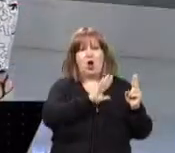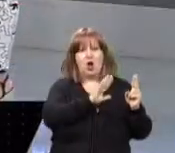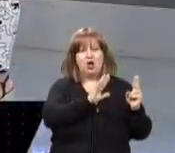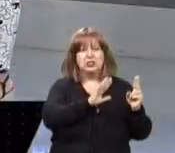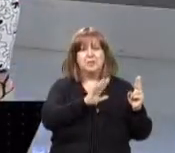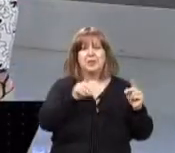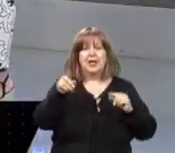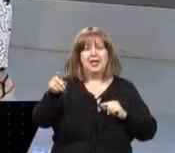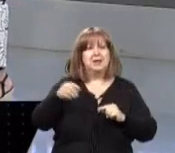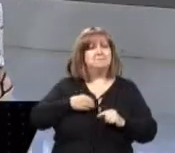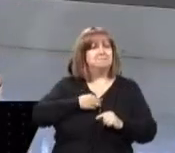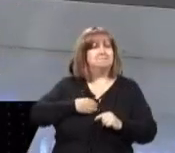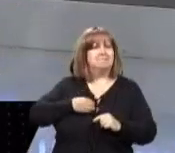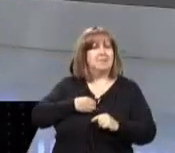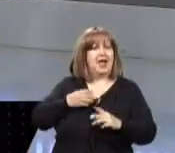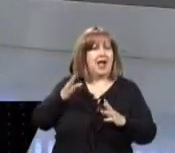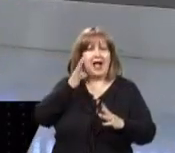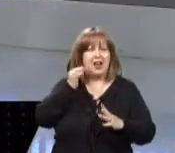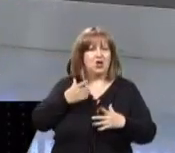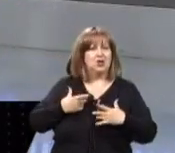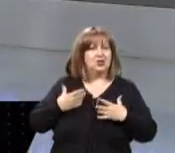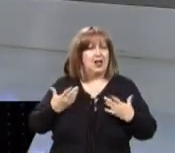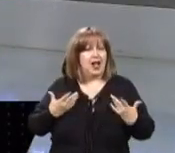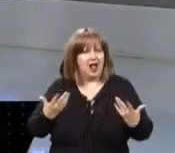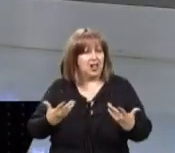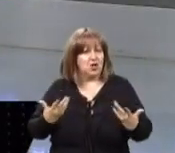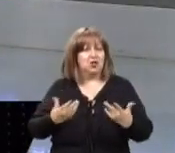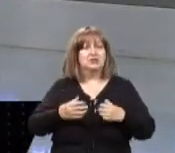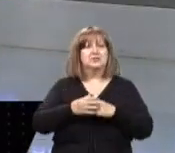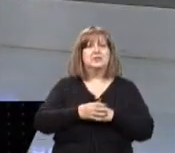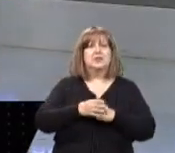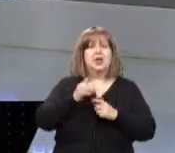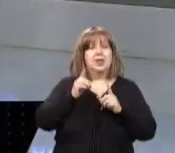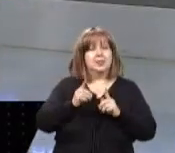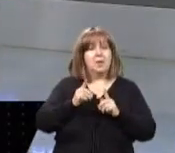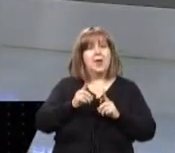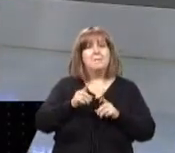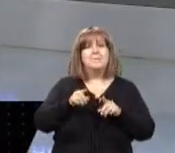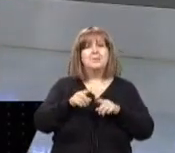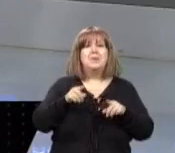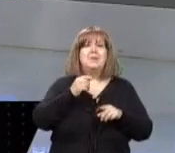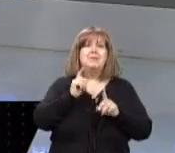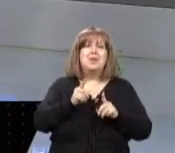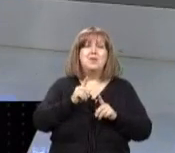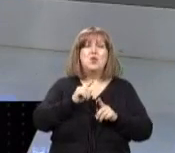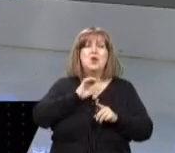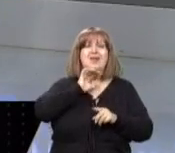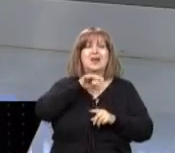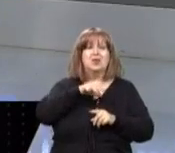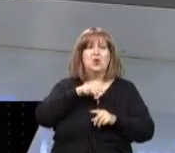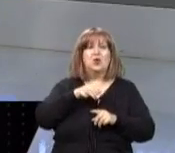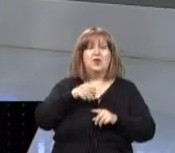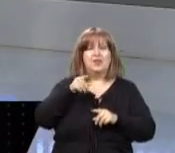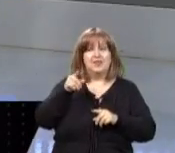claro. Juli. No, ese sin pasado... que sepan por qué, pero está y tira. Claro, está. Creo que con el propio nieto de Estela había pasado con la música. ¿Era la música uno de los